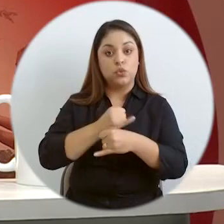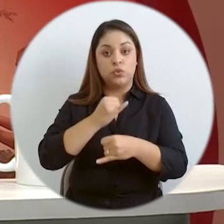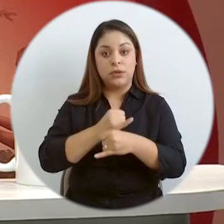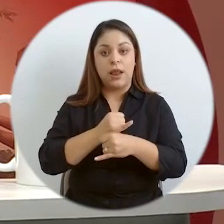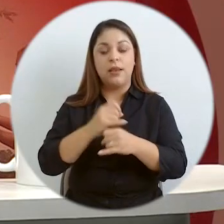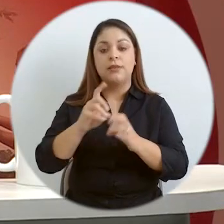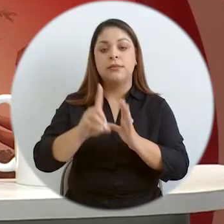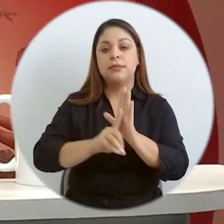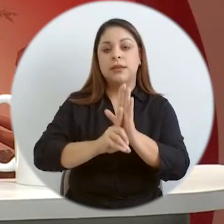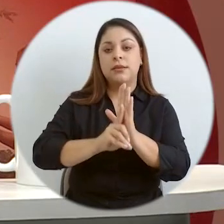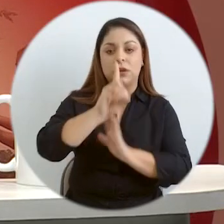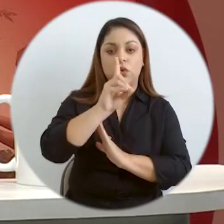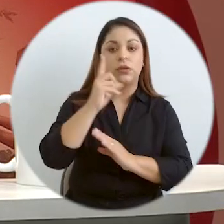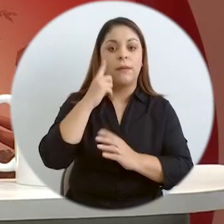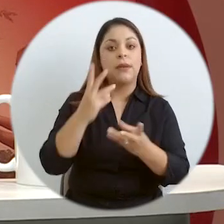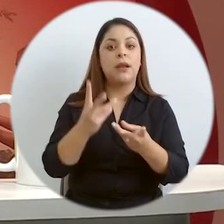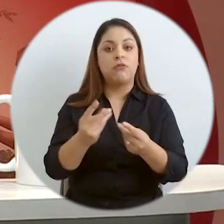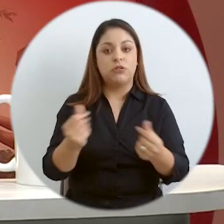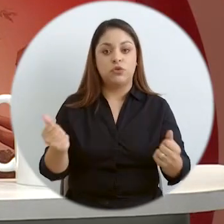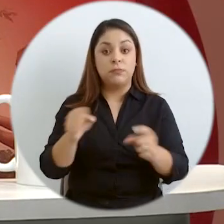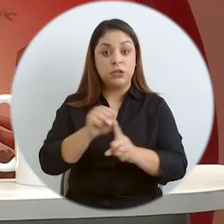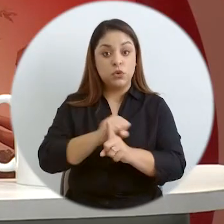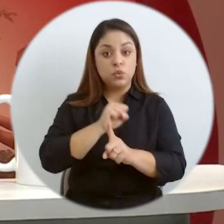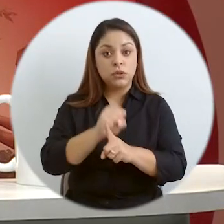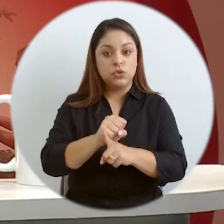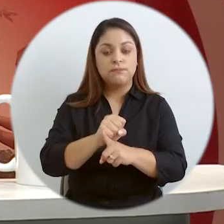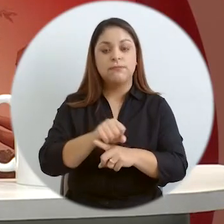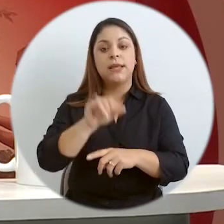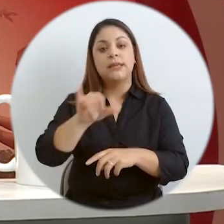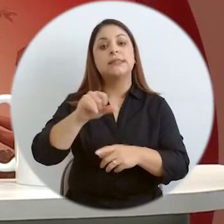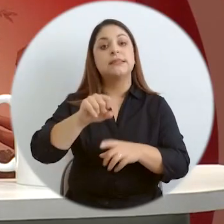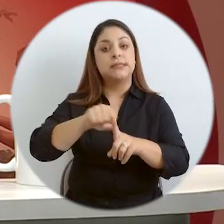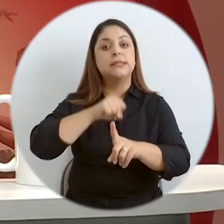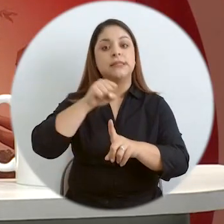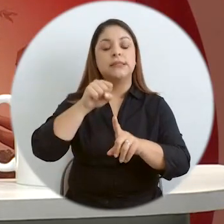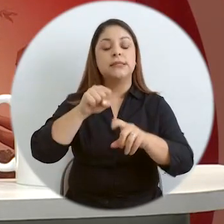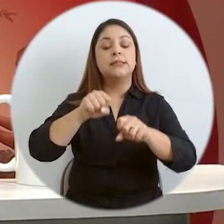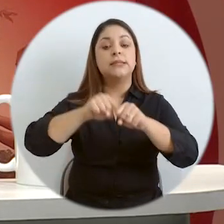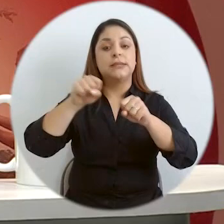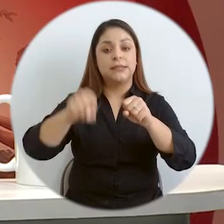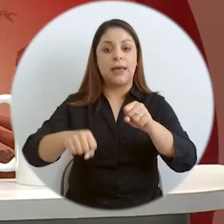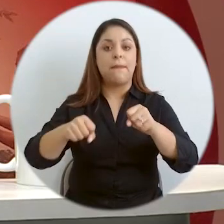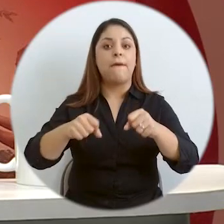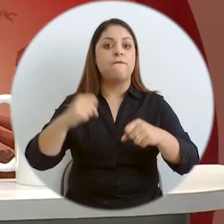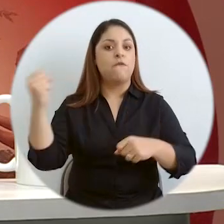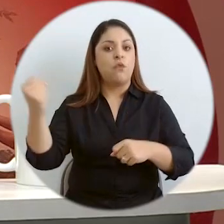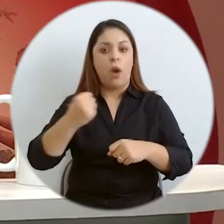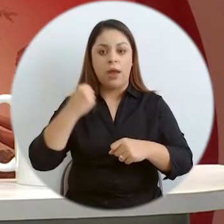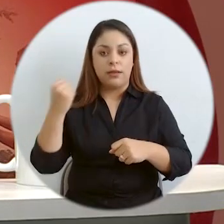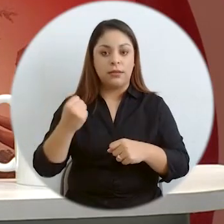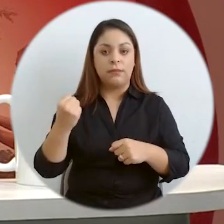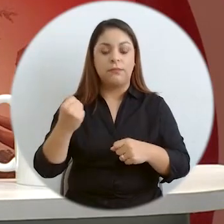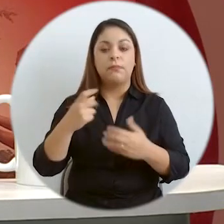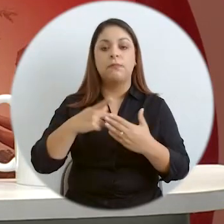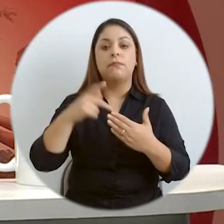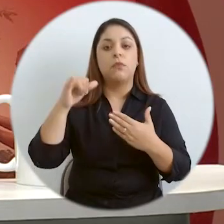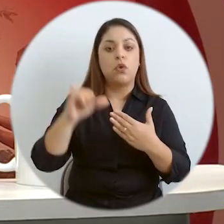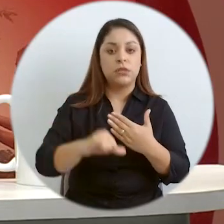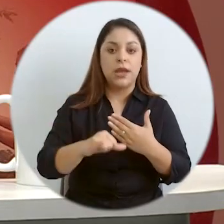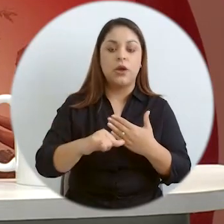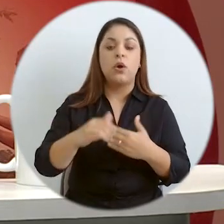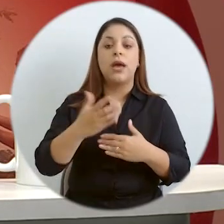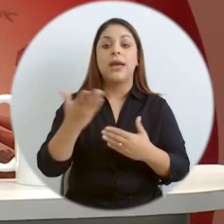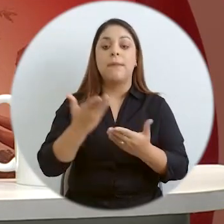se desarrolla para resolver esta situación son sistemas centralizados de gran envergadura, como es el proyecto que se